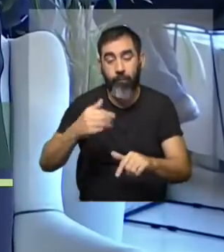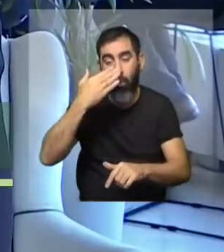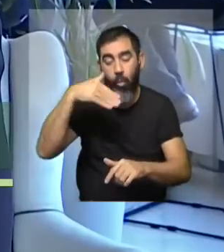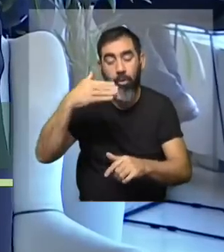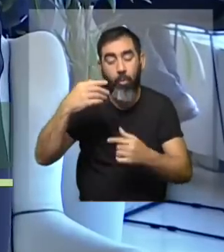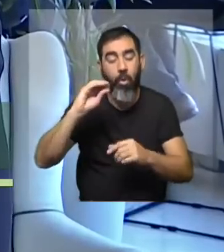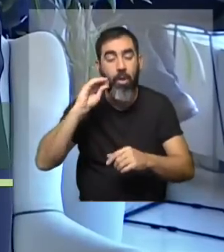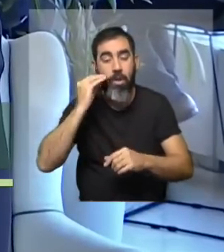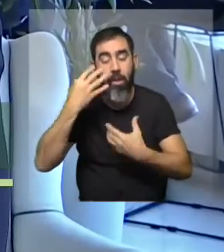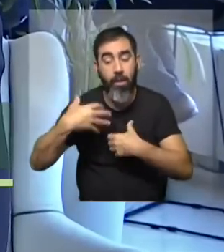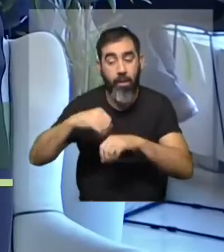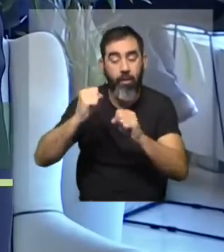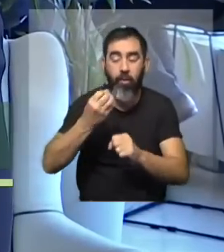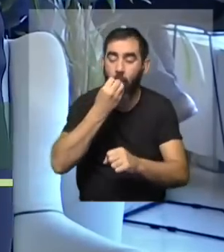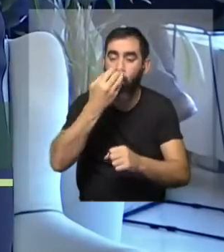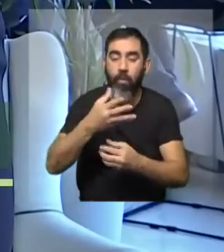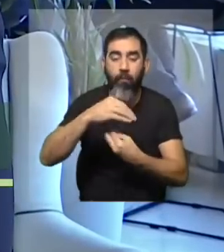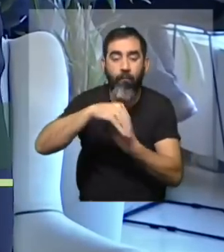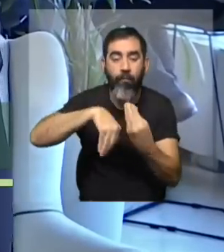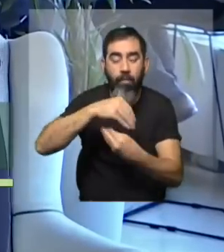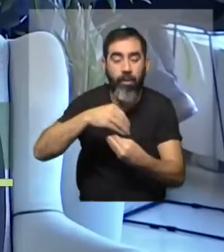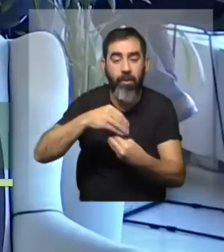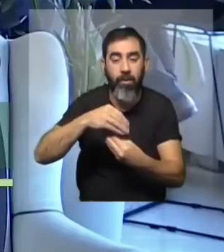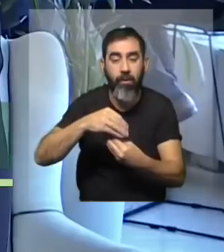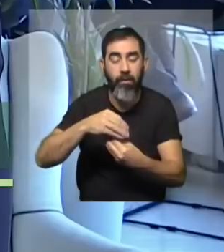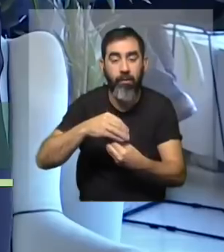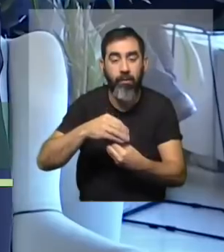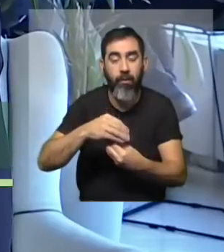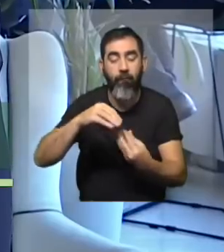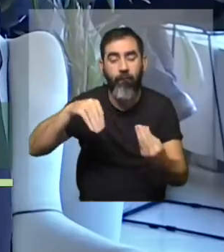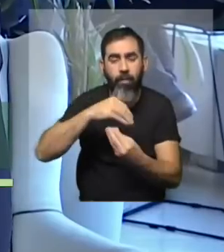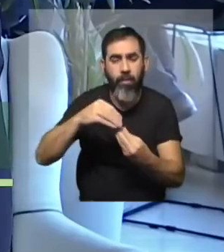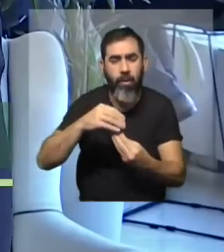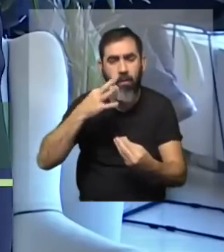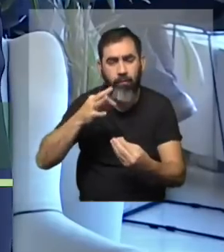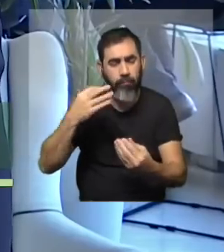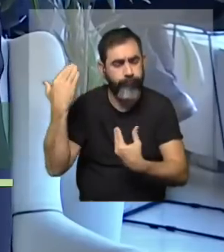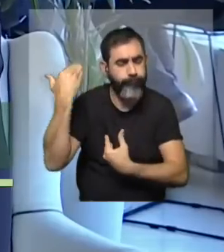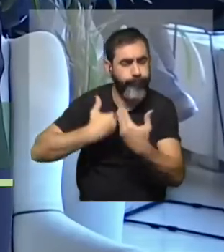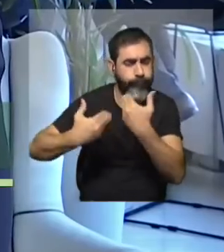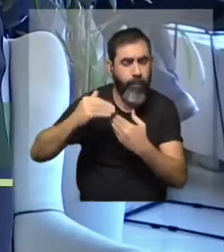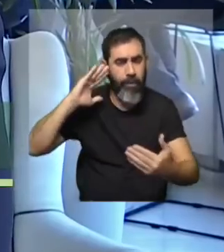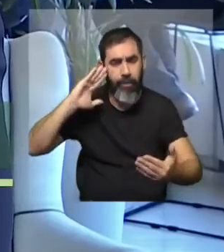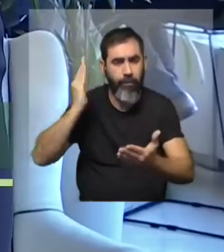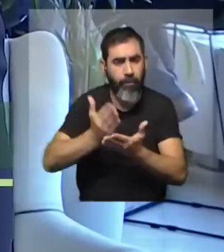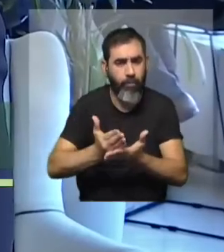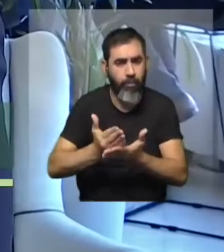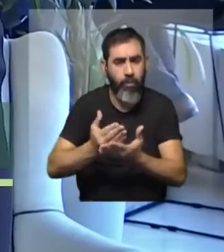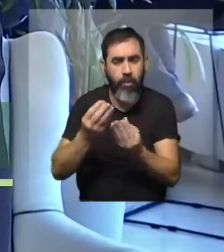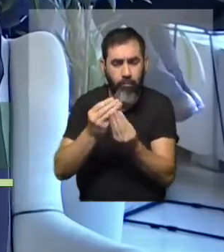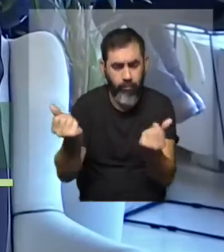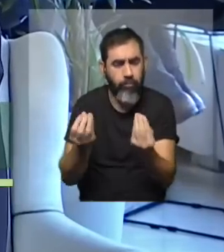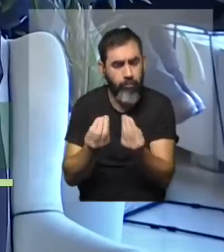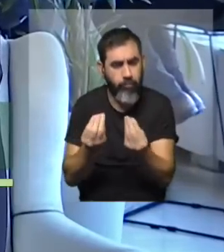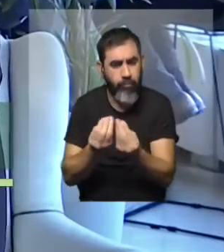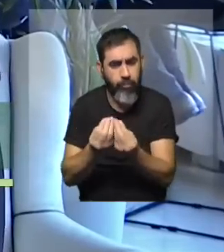Nieto ha sido una gran satisfacción porque es una familia de la familia santucho navajas una familia sumamente castigada por la dictadura muchos